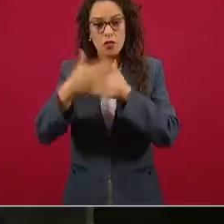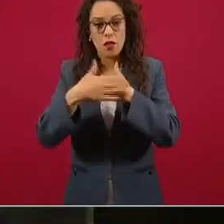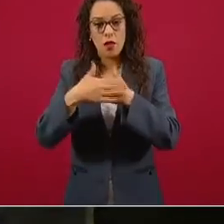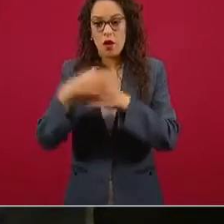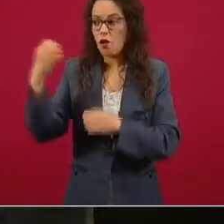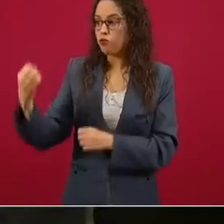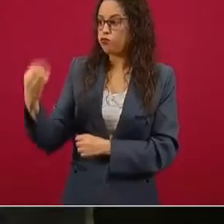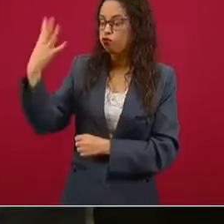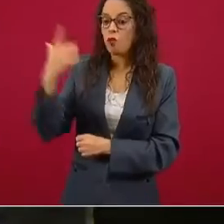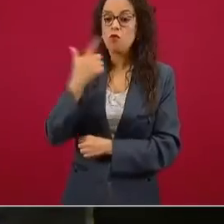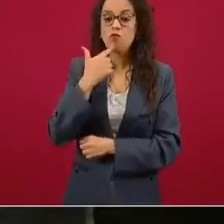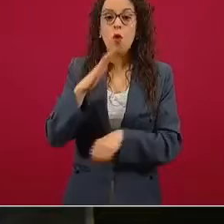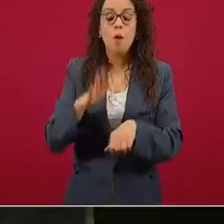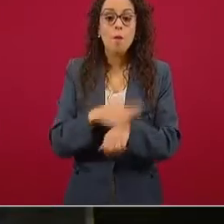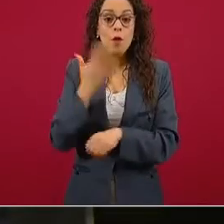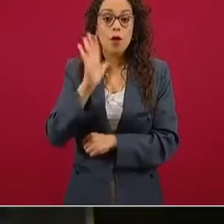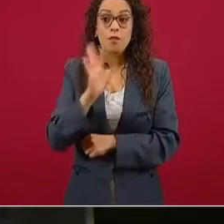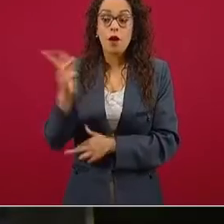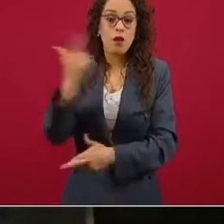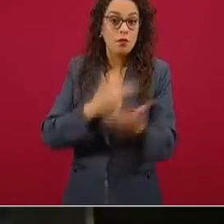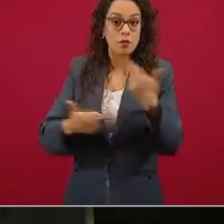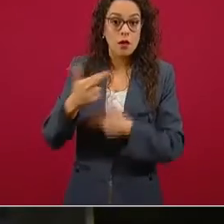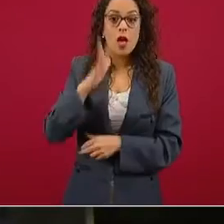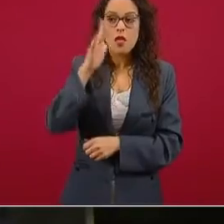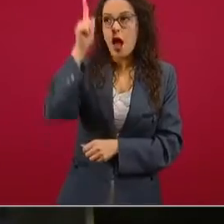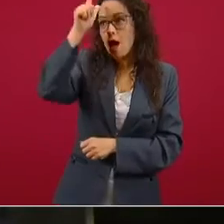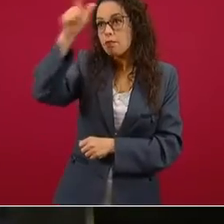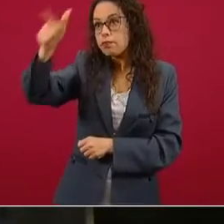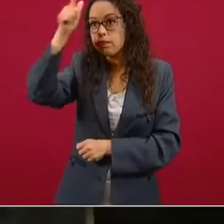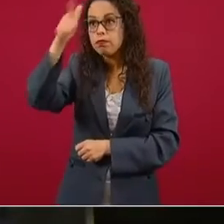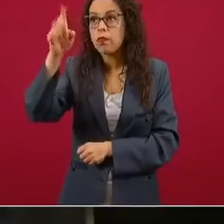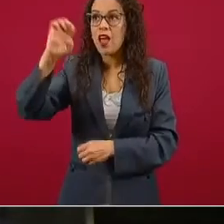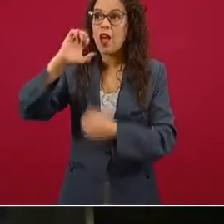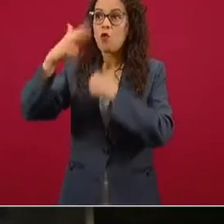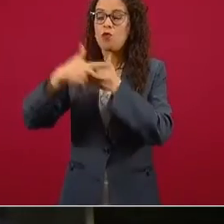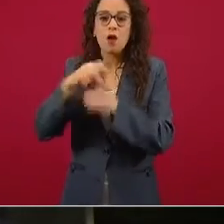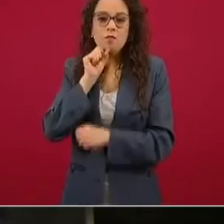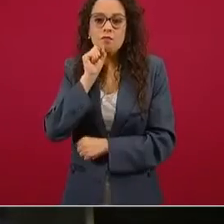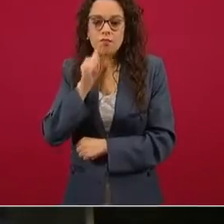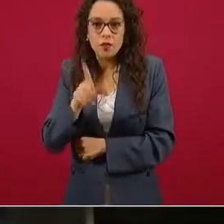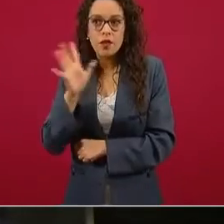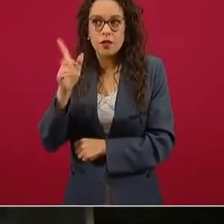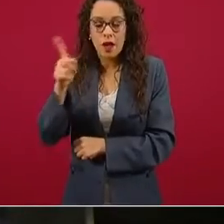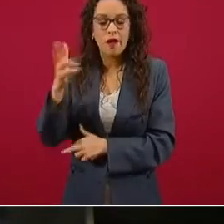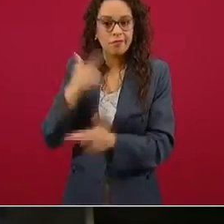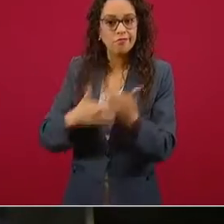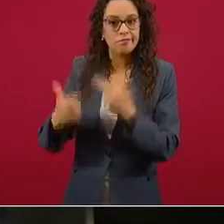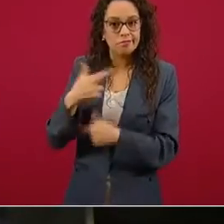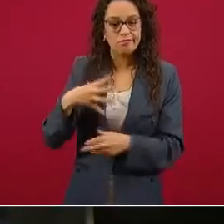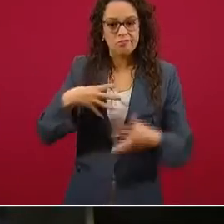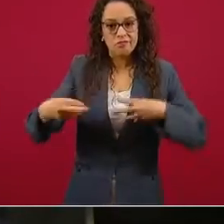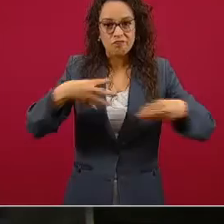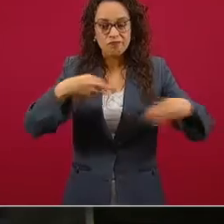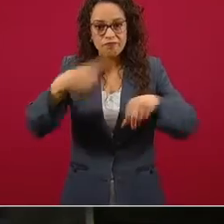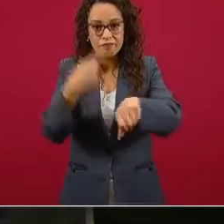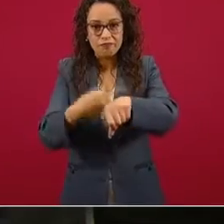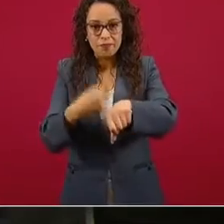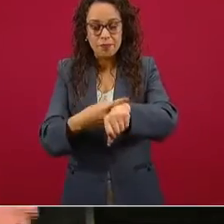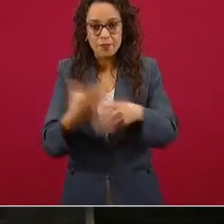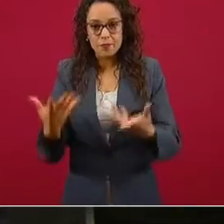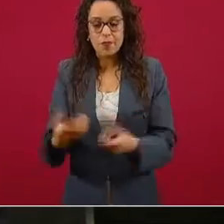eventual rebrote. Hemos visto que en Europa se está dando una situación así. ¿Cuál sería el mensaje a la ciudadanía, presidente, para